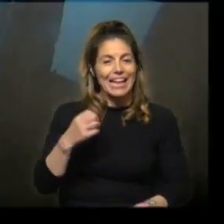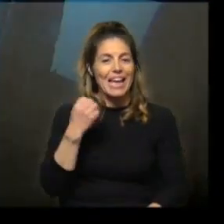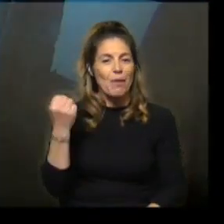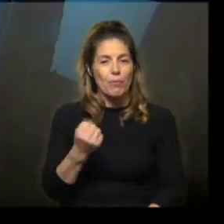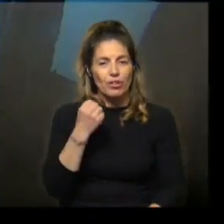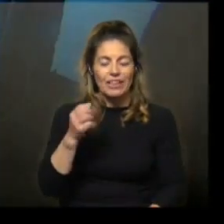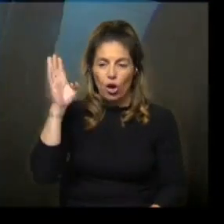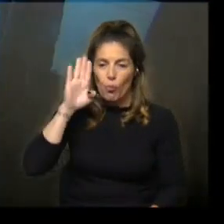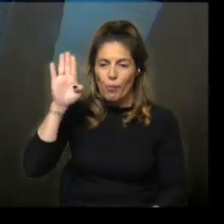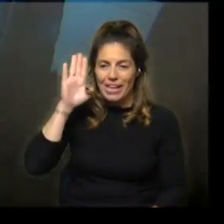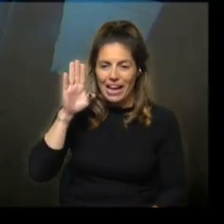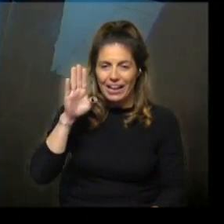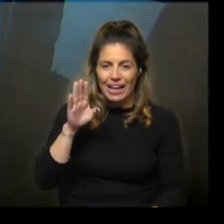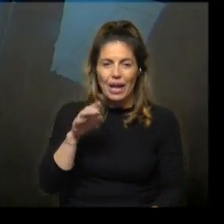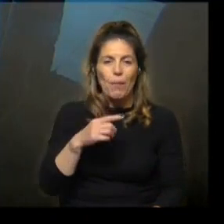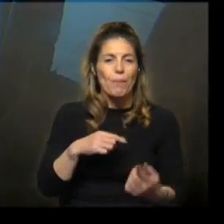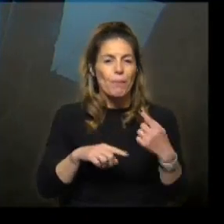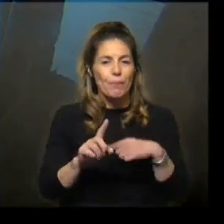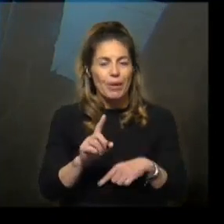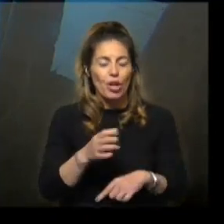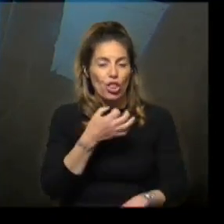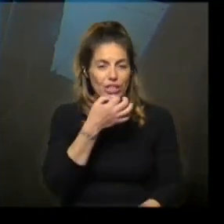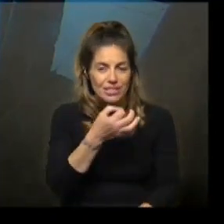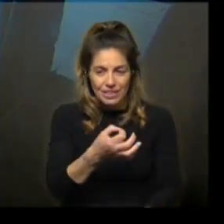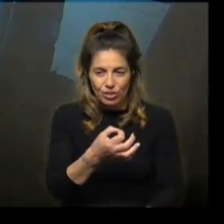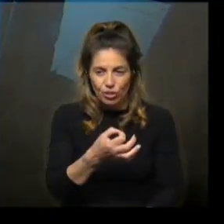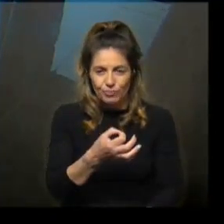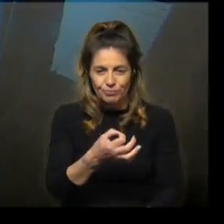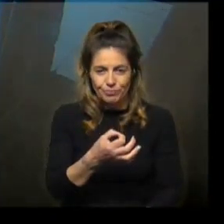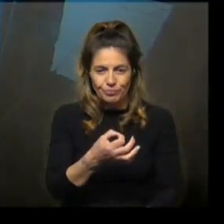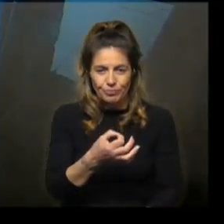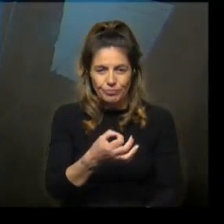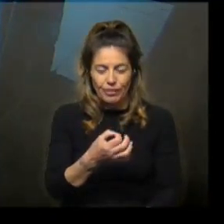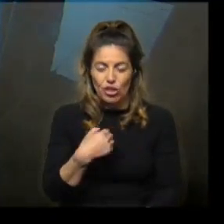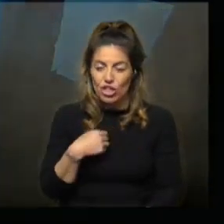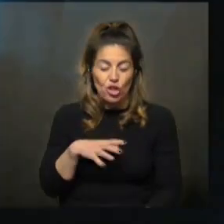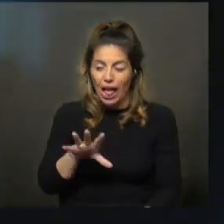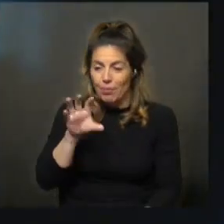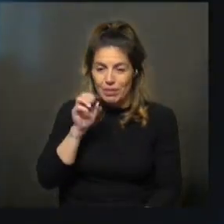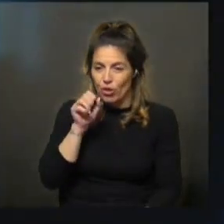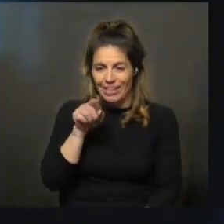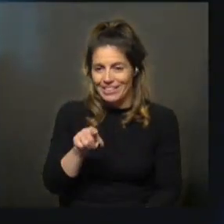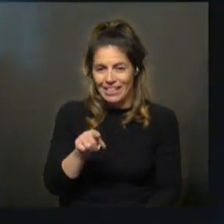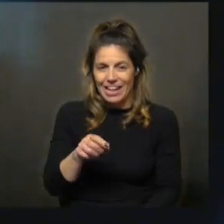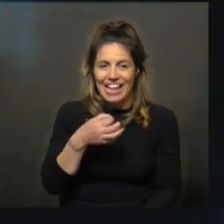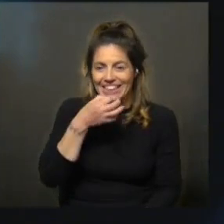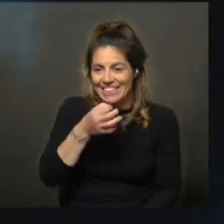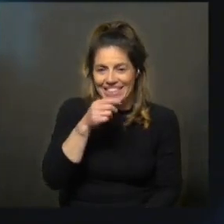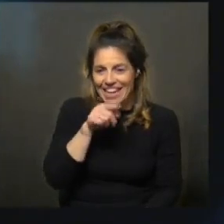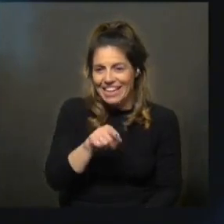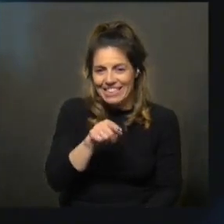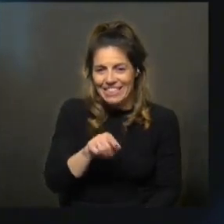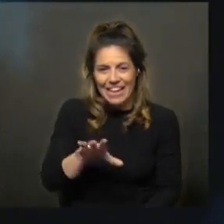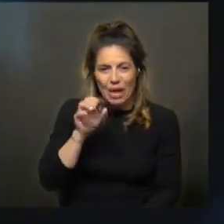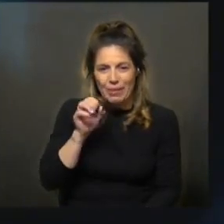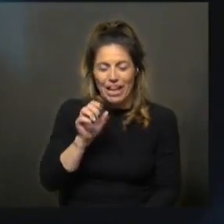rendirle homenaje pero diciendo públicamente mi admiración porque decirle a ella que la admiras este